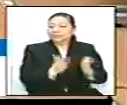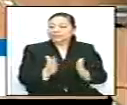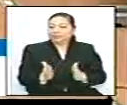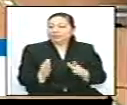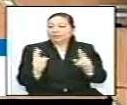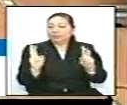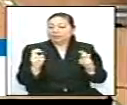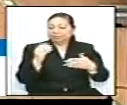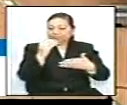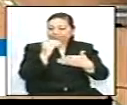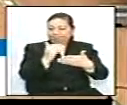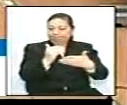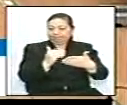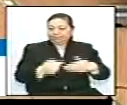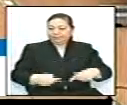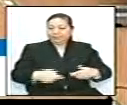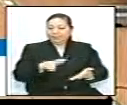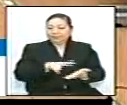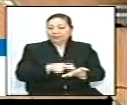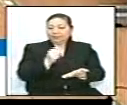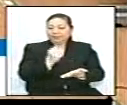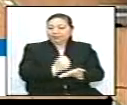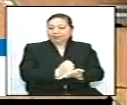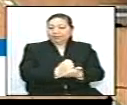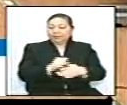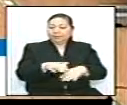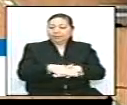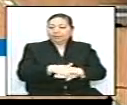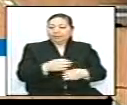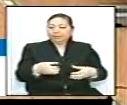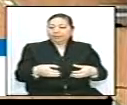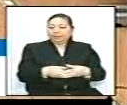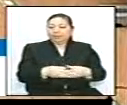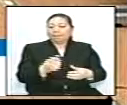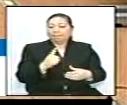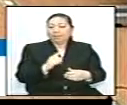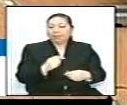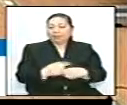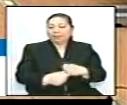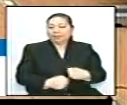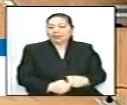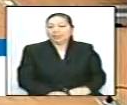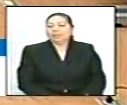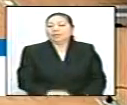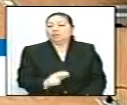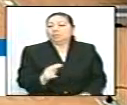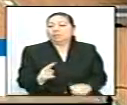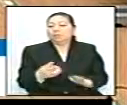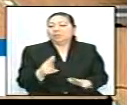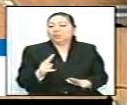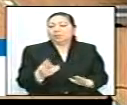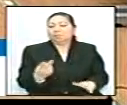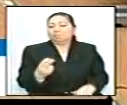Siguiente punto de agenda, el debate y aprobación del plan de trabajo de la Comisión para el periodo legislativo